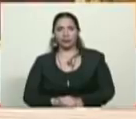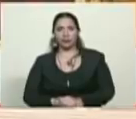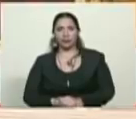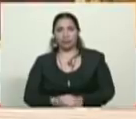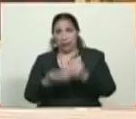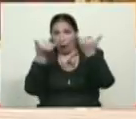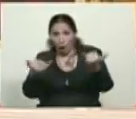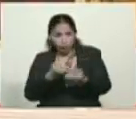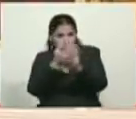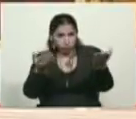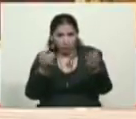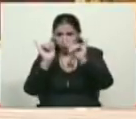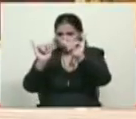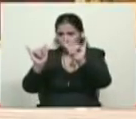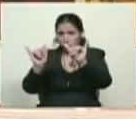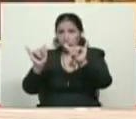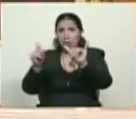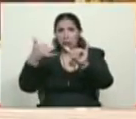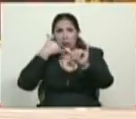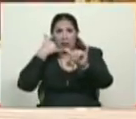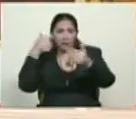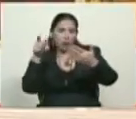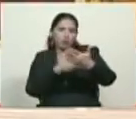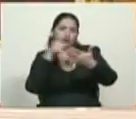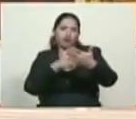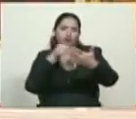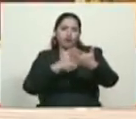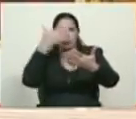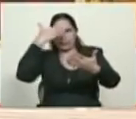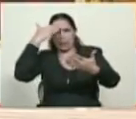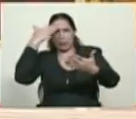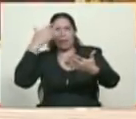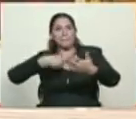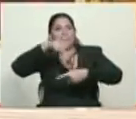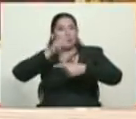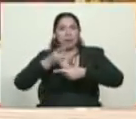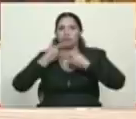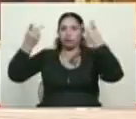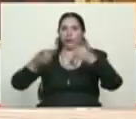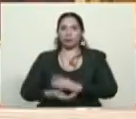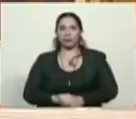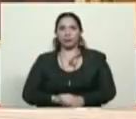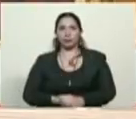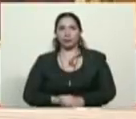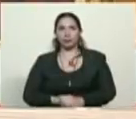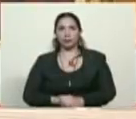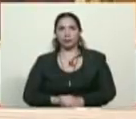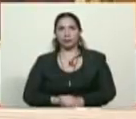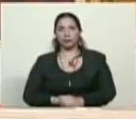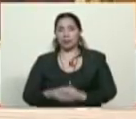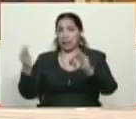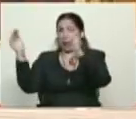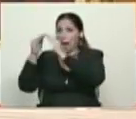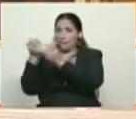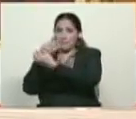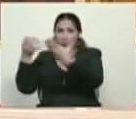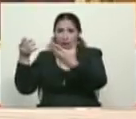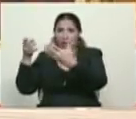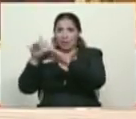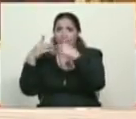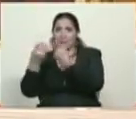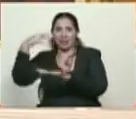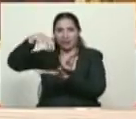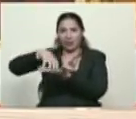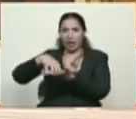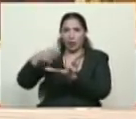ustedes desde su propio telefonito pueden saber la primera declaración que dieron desde la Casa Blanca al Departamento de Estado en